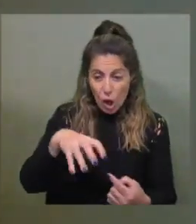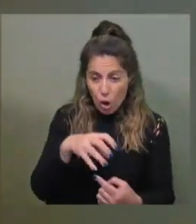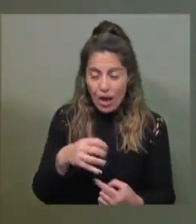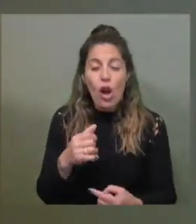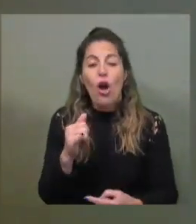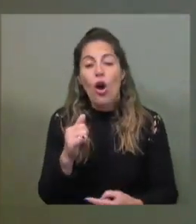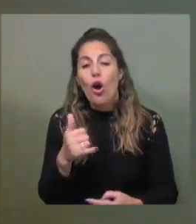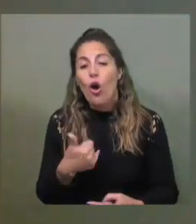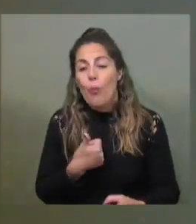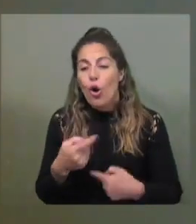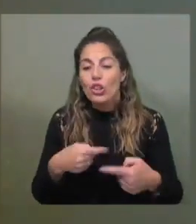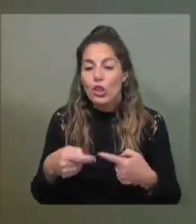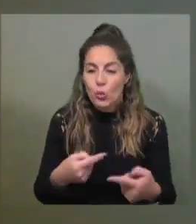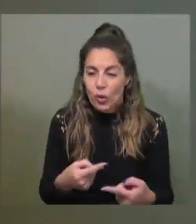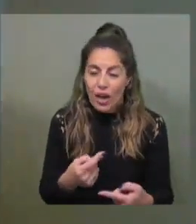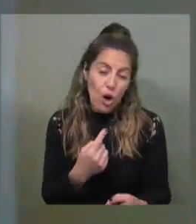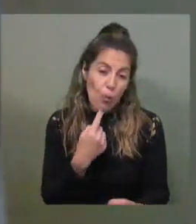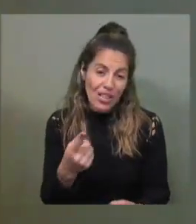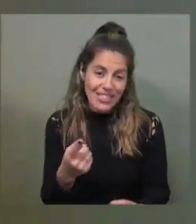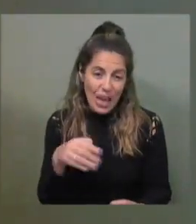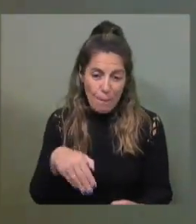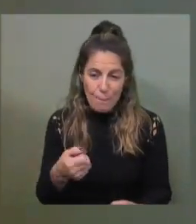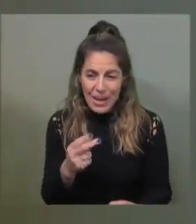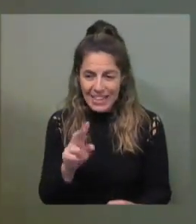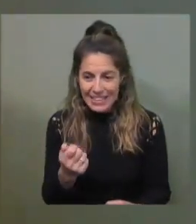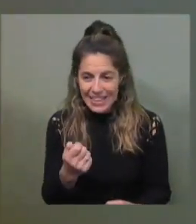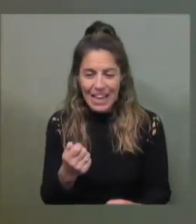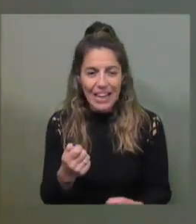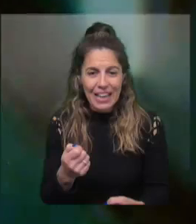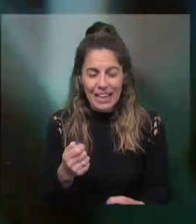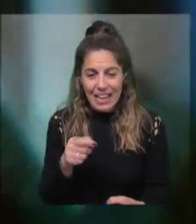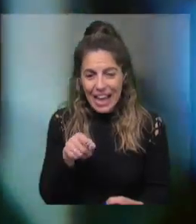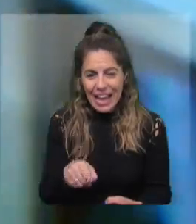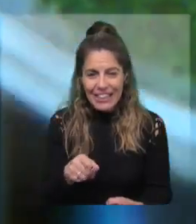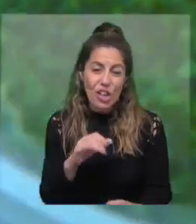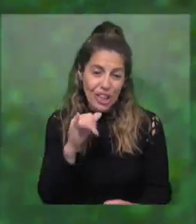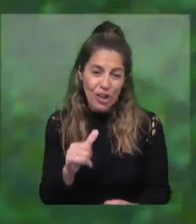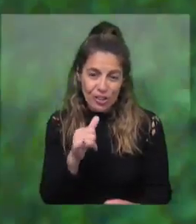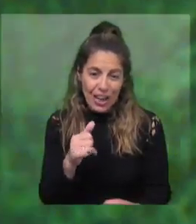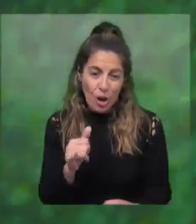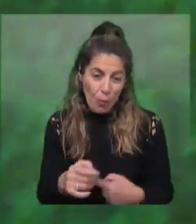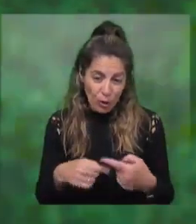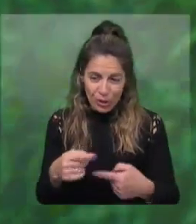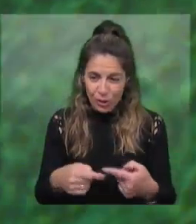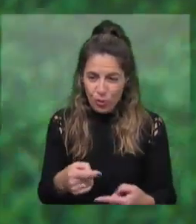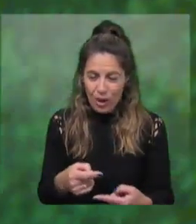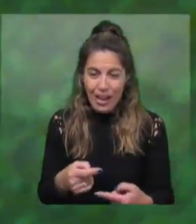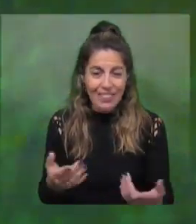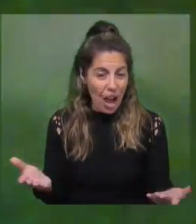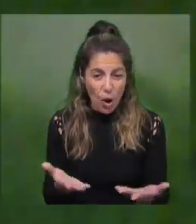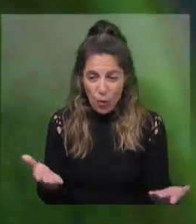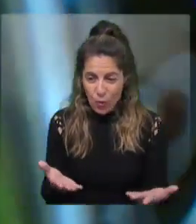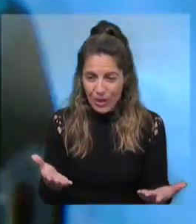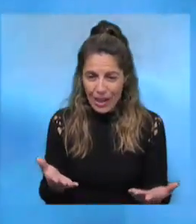sigue? Y bueno, como decía María, ahí es la capaz que tendría que contar ella cómo sigue todo, pero ahora estamos